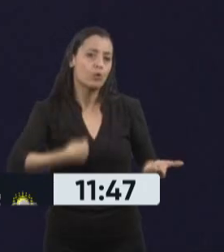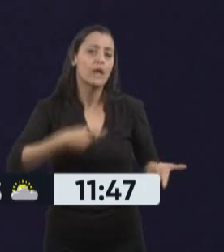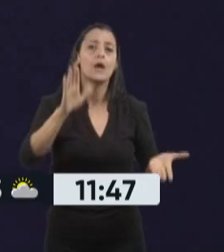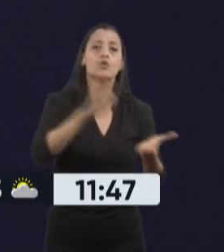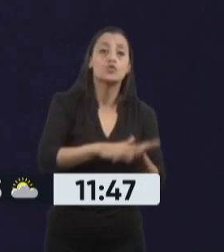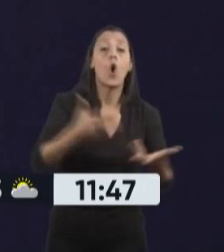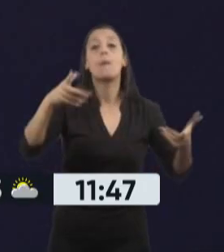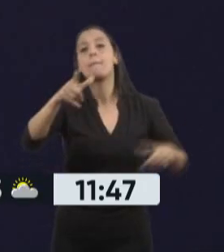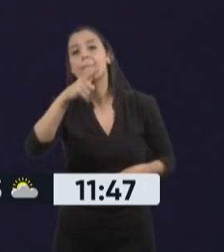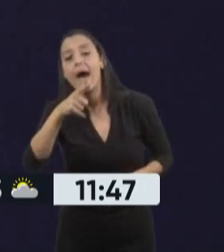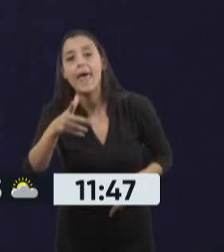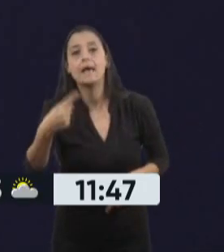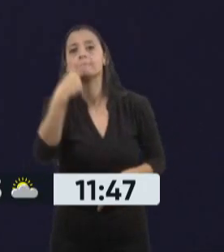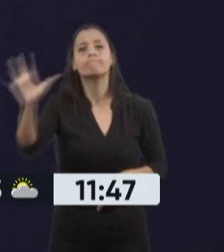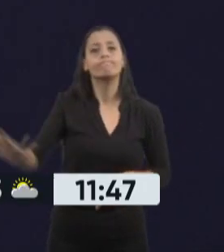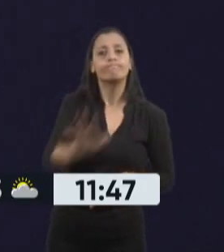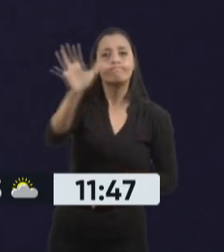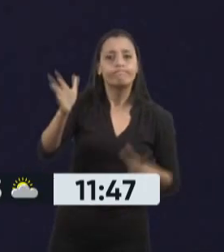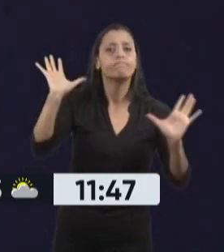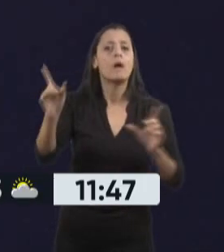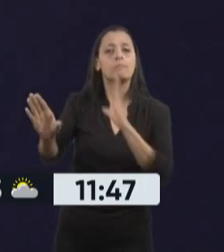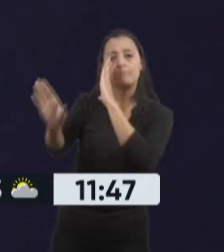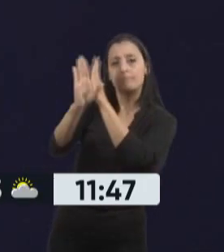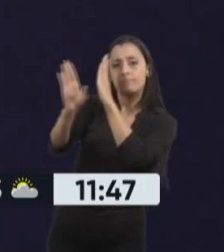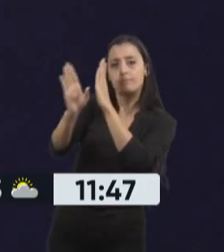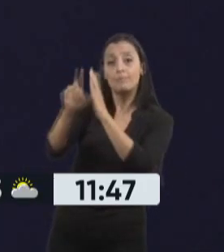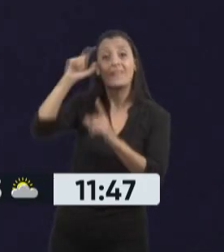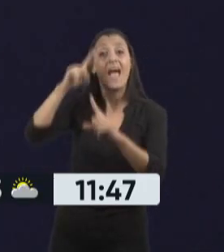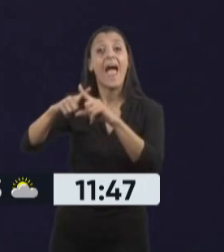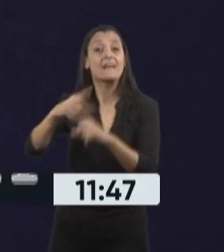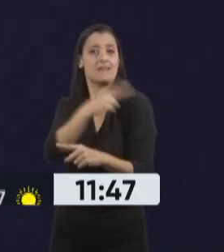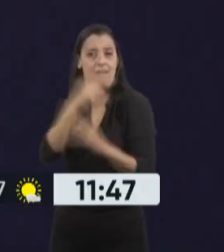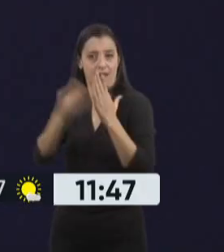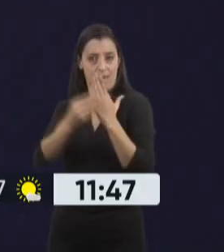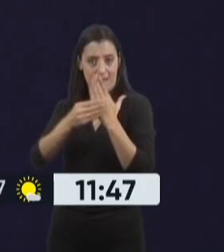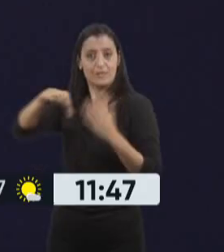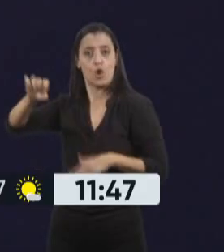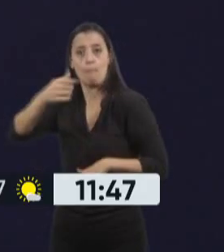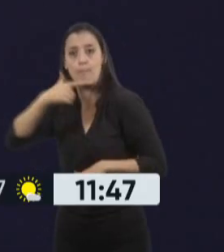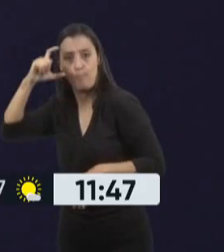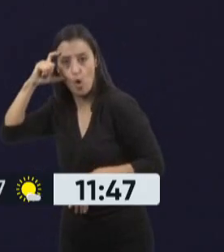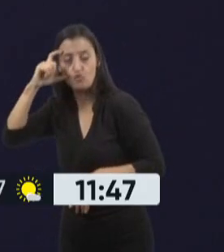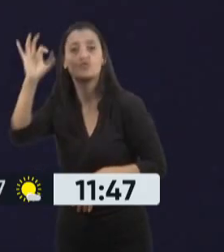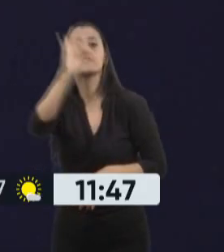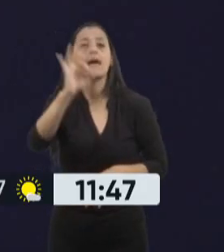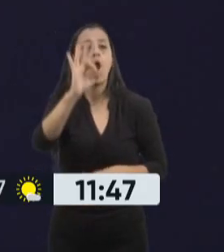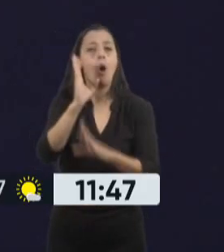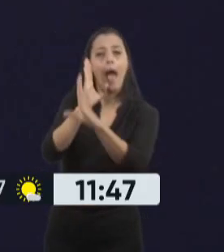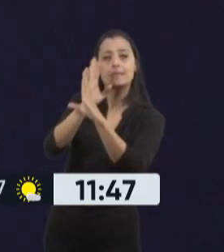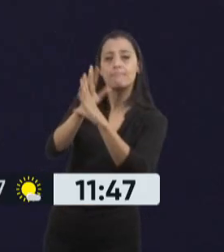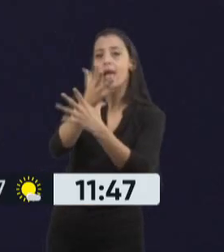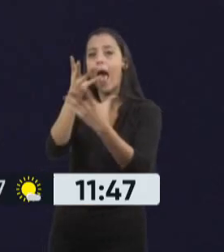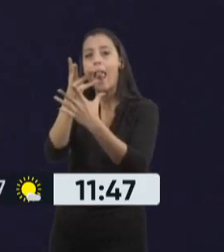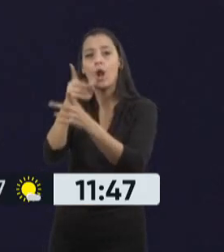la supuesta persecución que había del ex jefe de gabinete, con funcionarios, esas